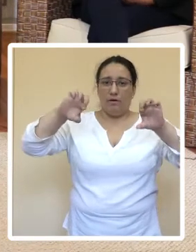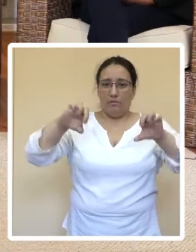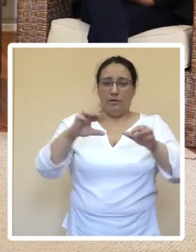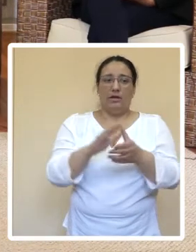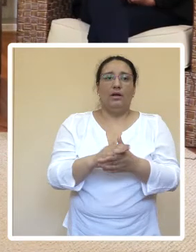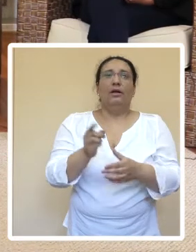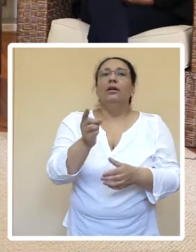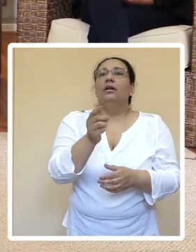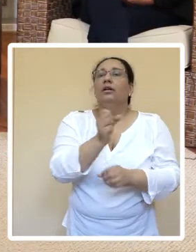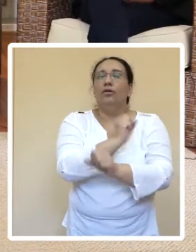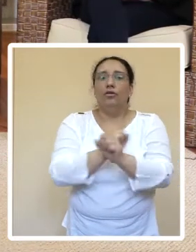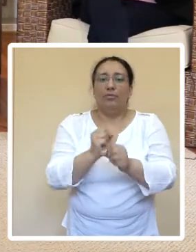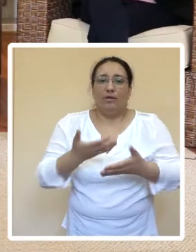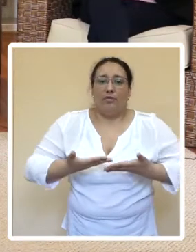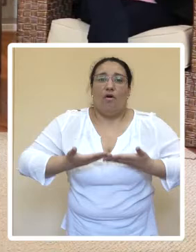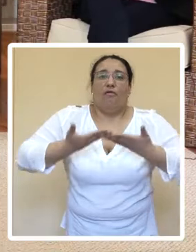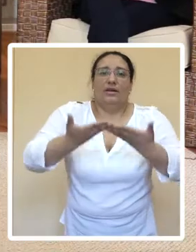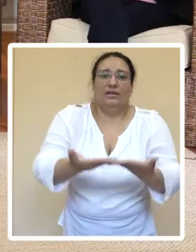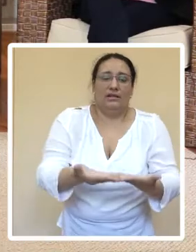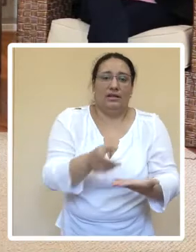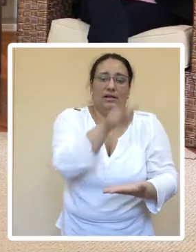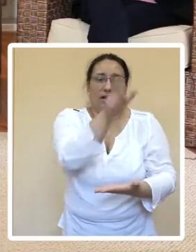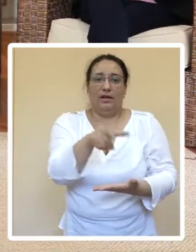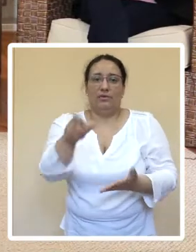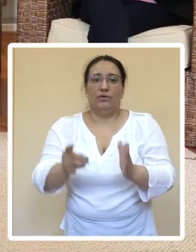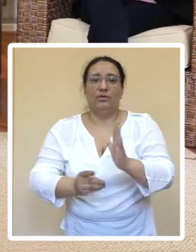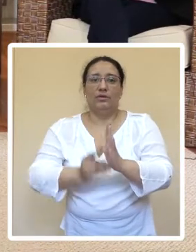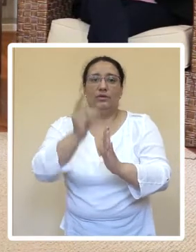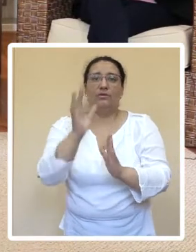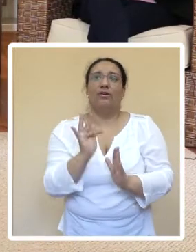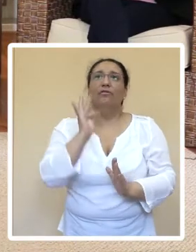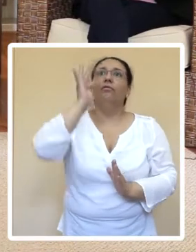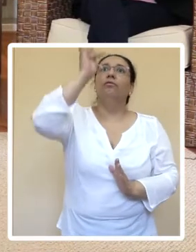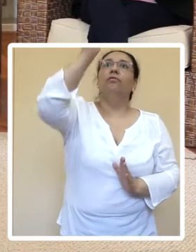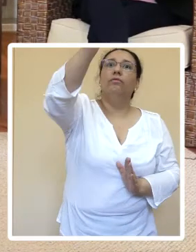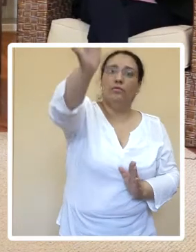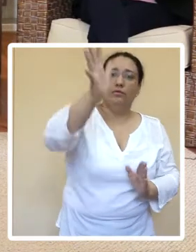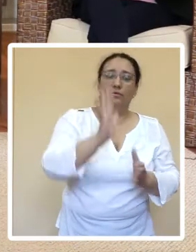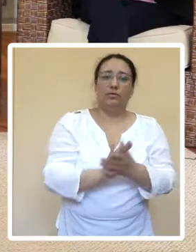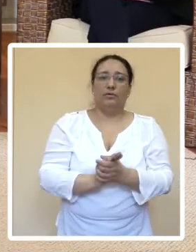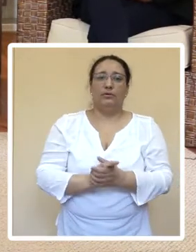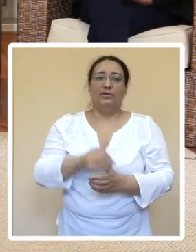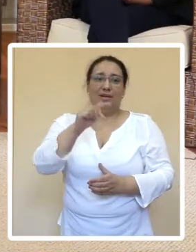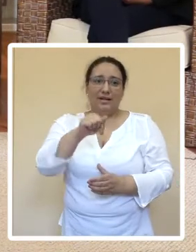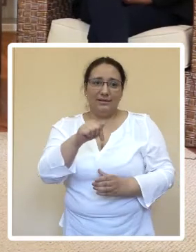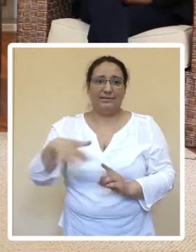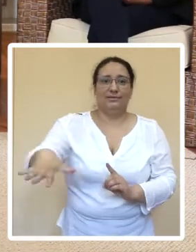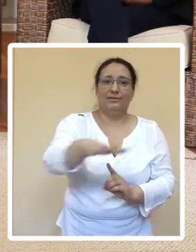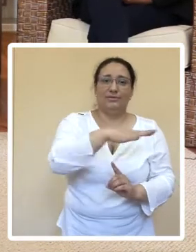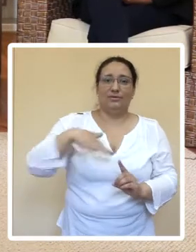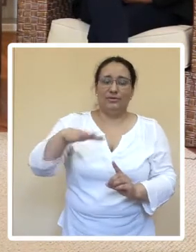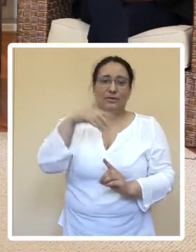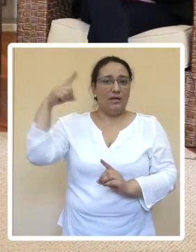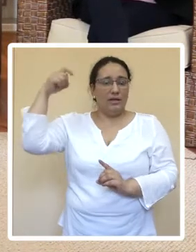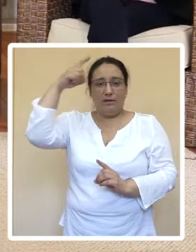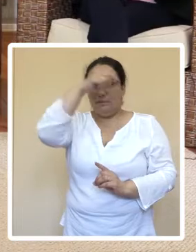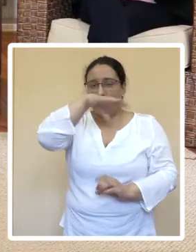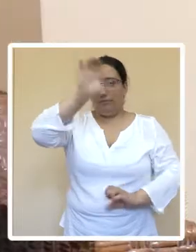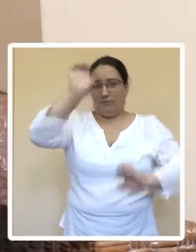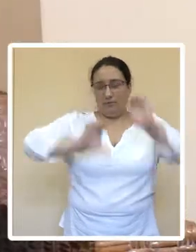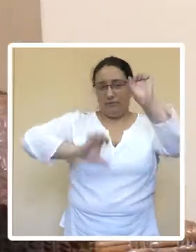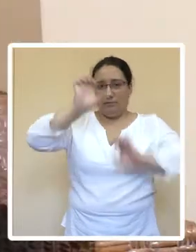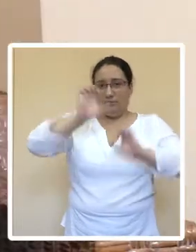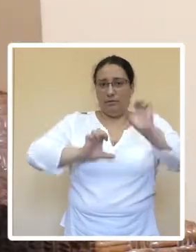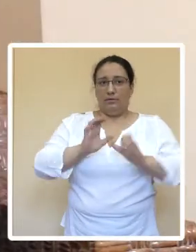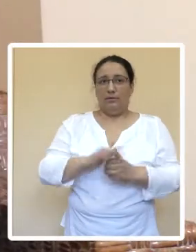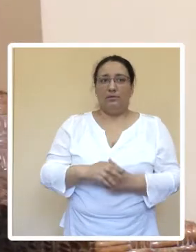un desarrollo futuro. Entonces, es un escenario complejo para las empresas dentro de lo que nosotros podemos.